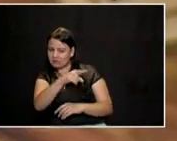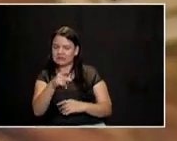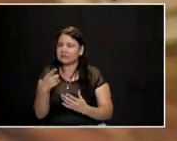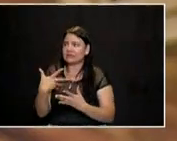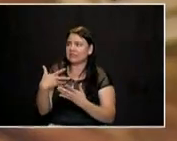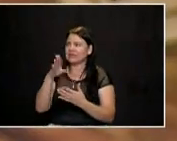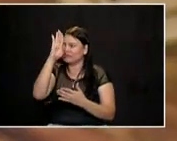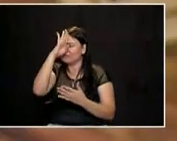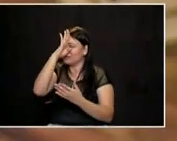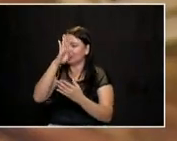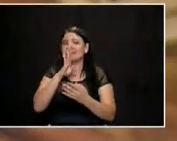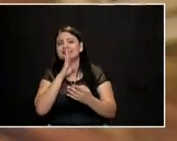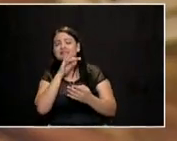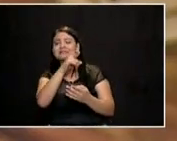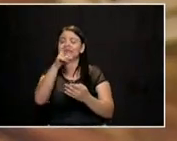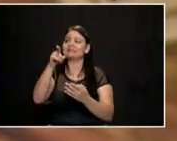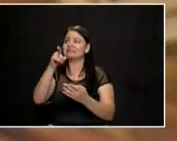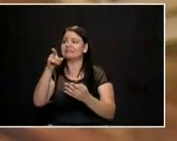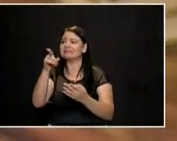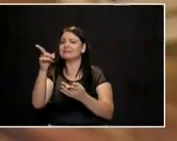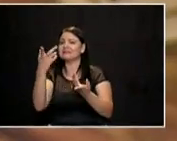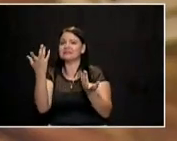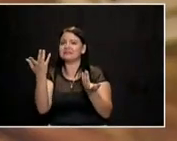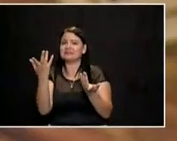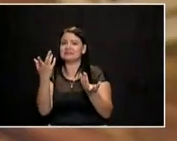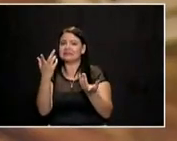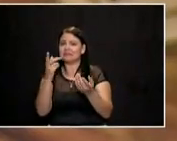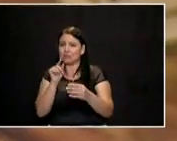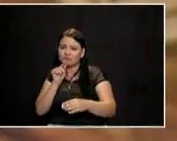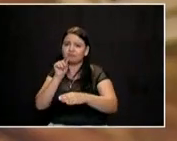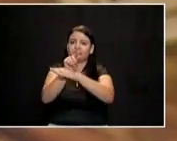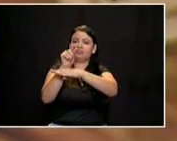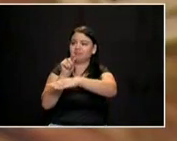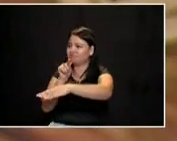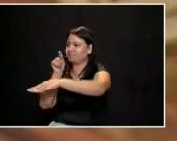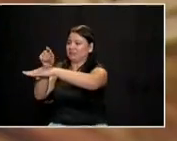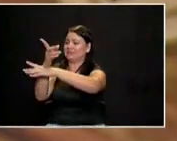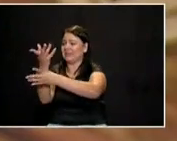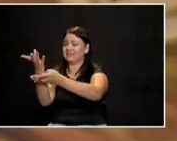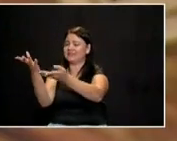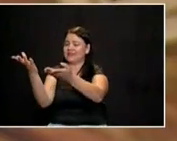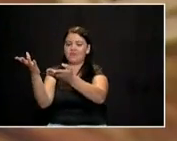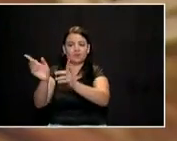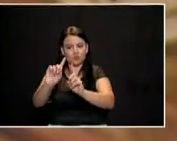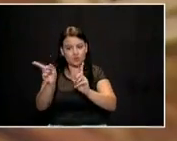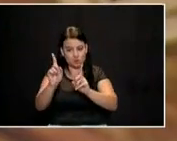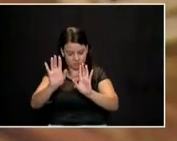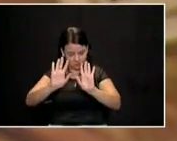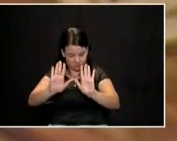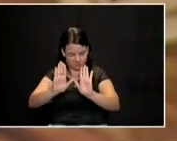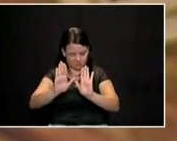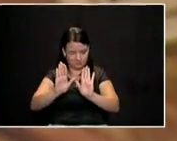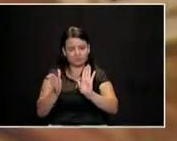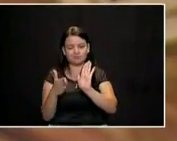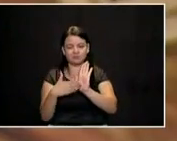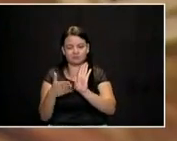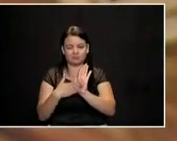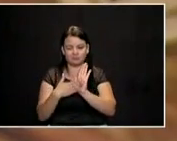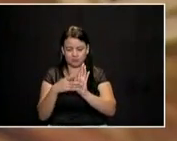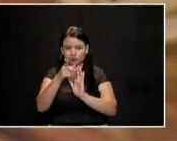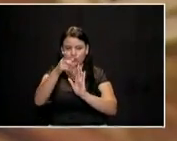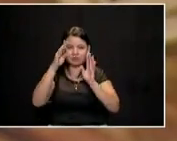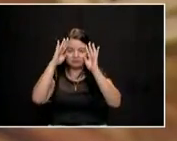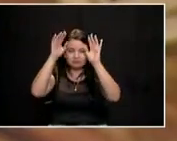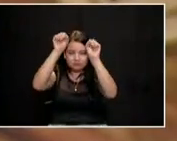siguen pensando que tienen que votar contra alguien o contra otro alguien, nosotros queremos ofrecerles una opción de futuro